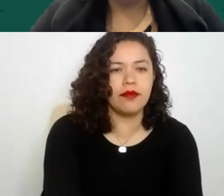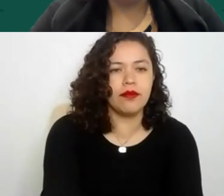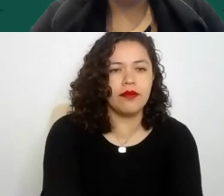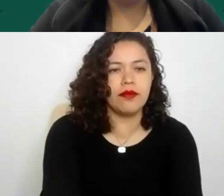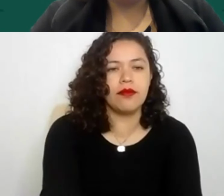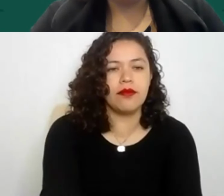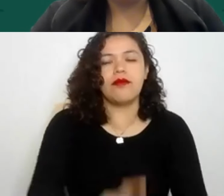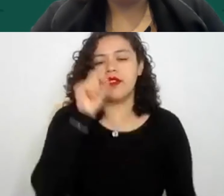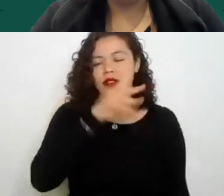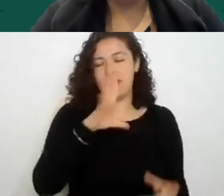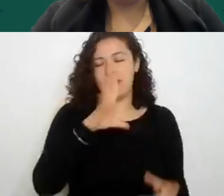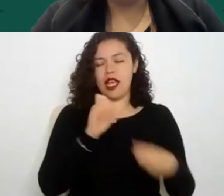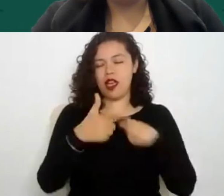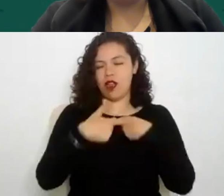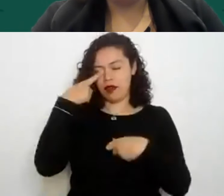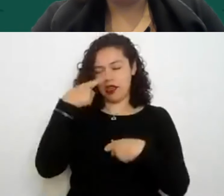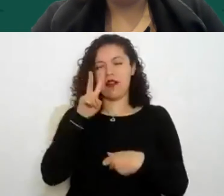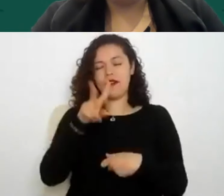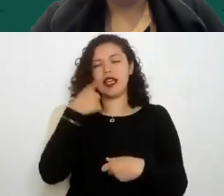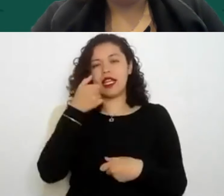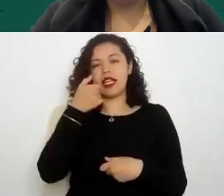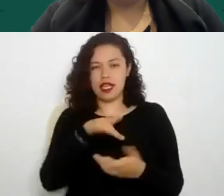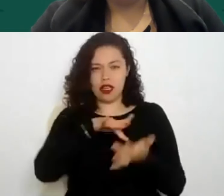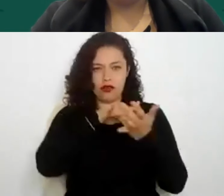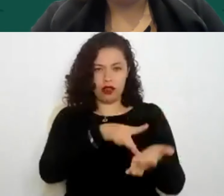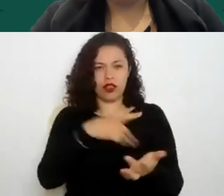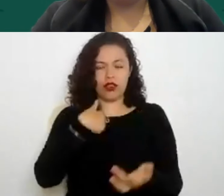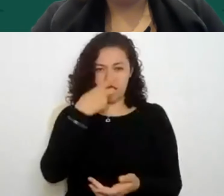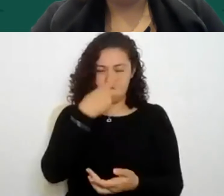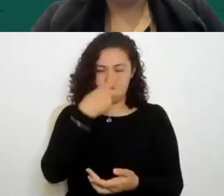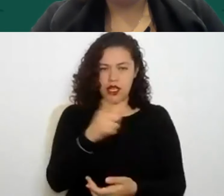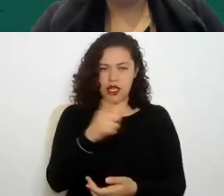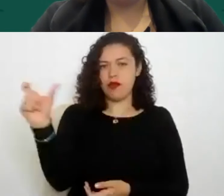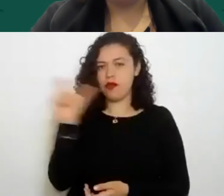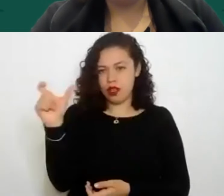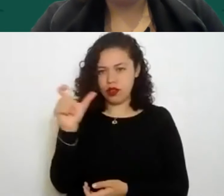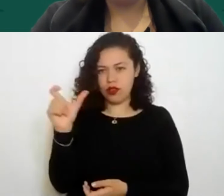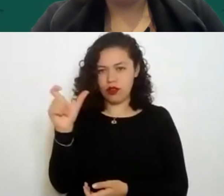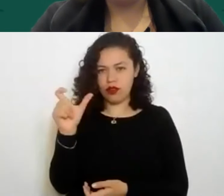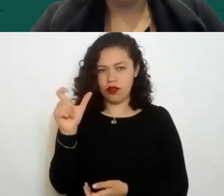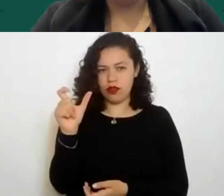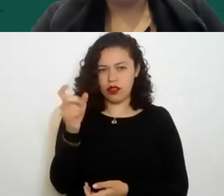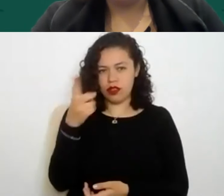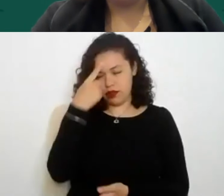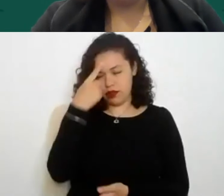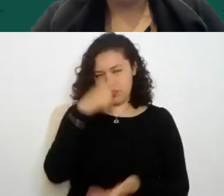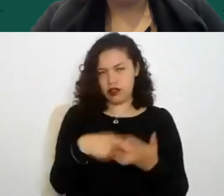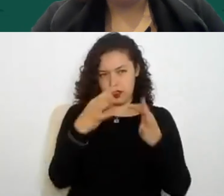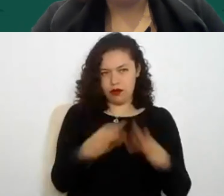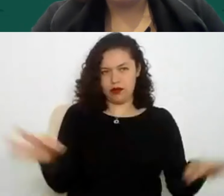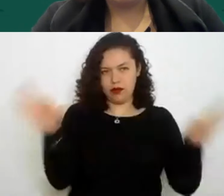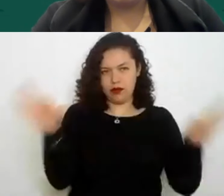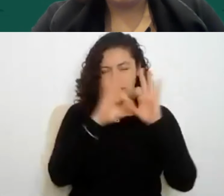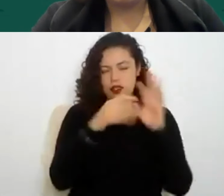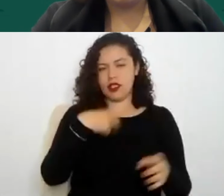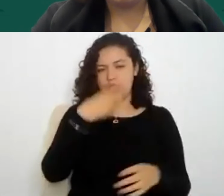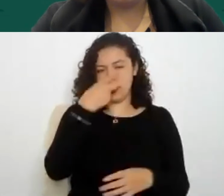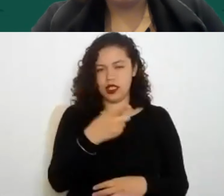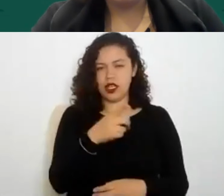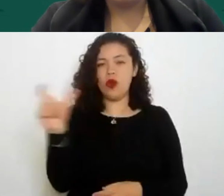les diría, cuando suban una, creo que esto es importante mencionar, cuando suban una causa tanto